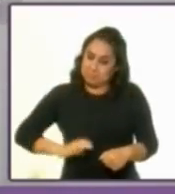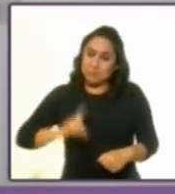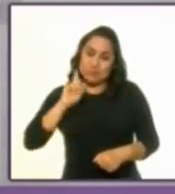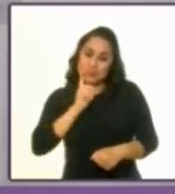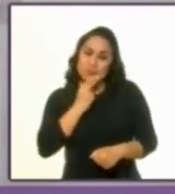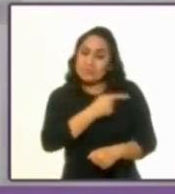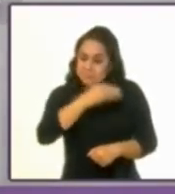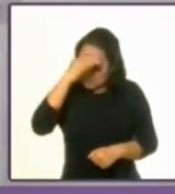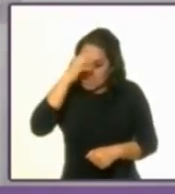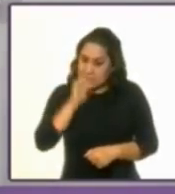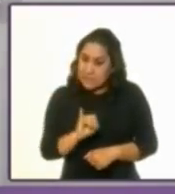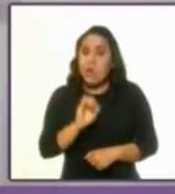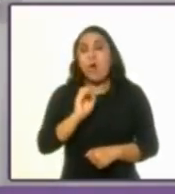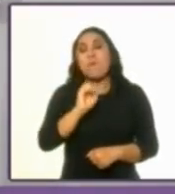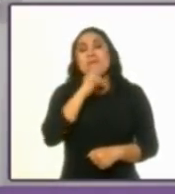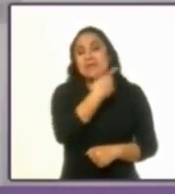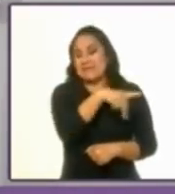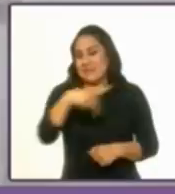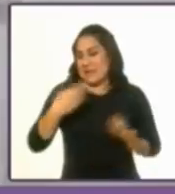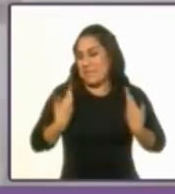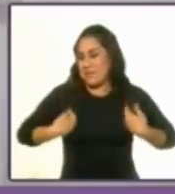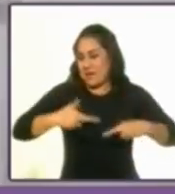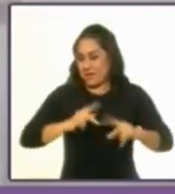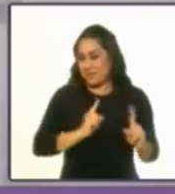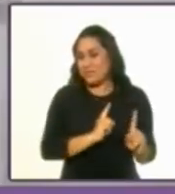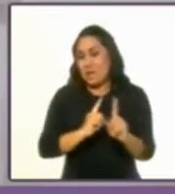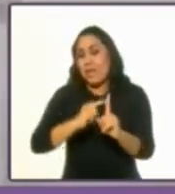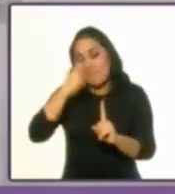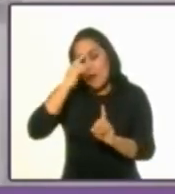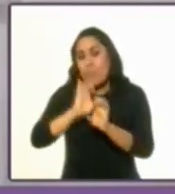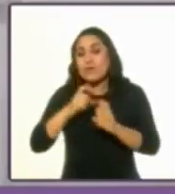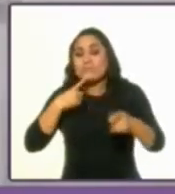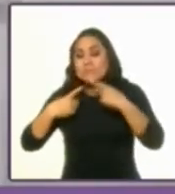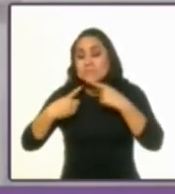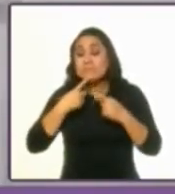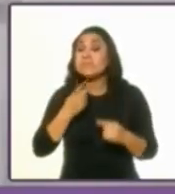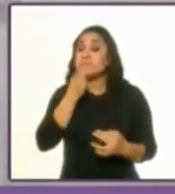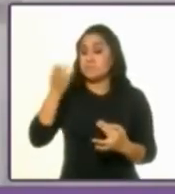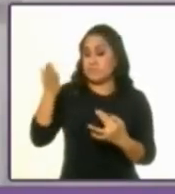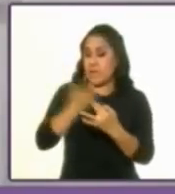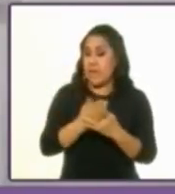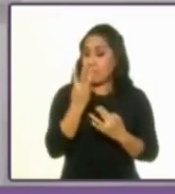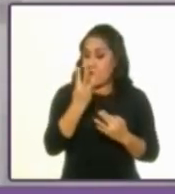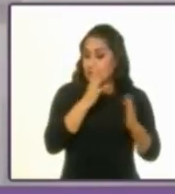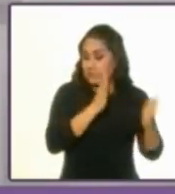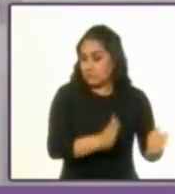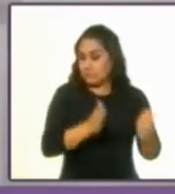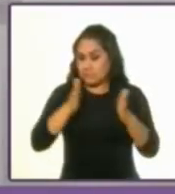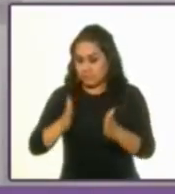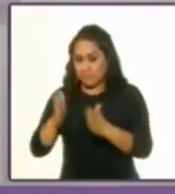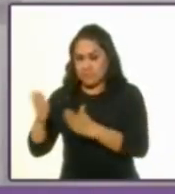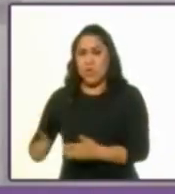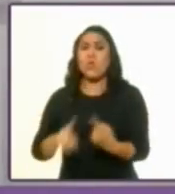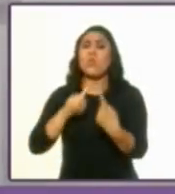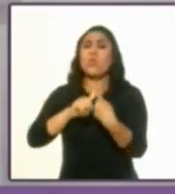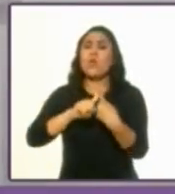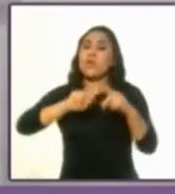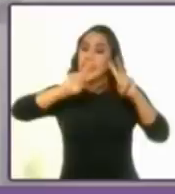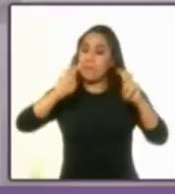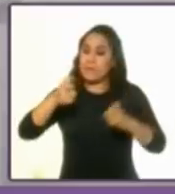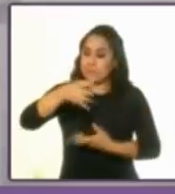o bien por sus representantes para llevar a cabo este debate vamos a dividirlo en tres bloques uno para el tema de economía